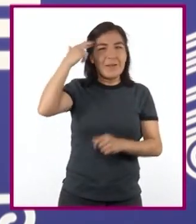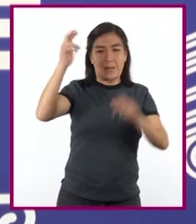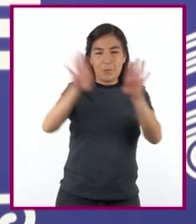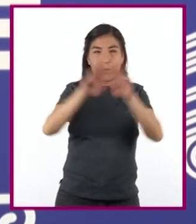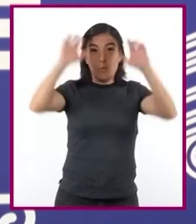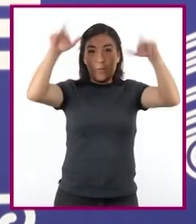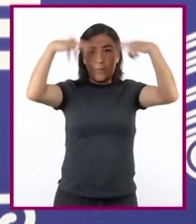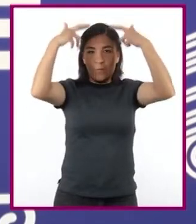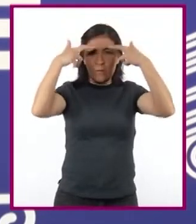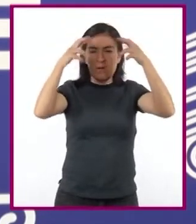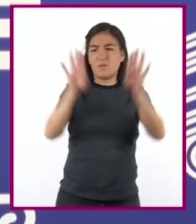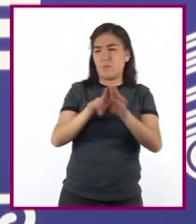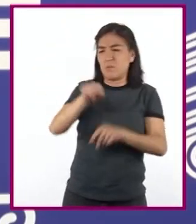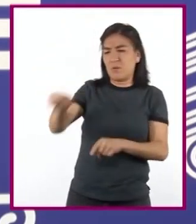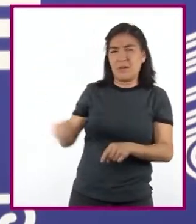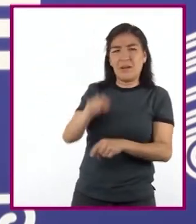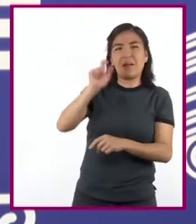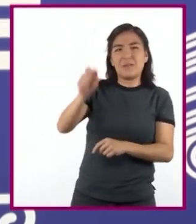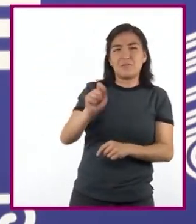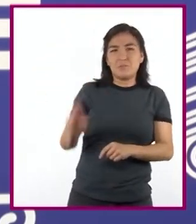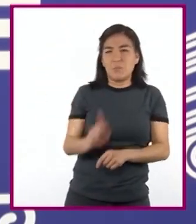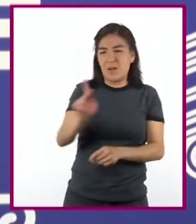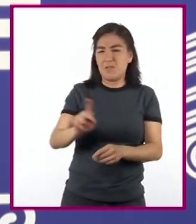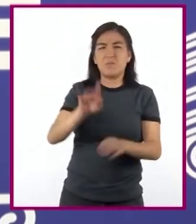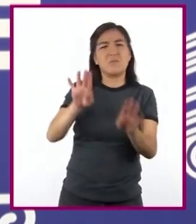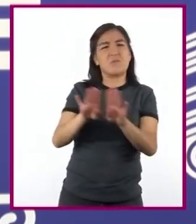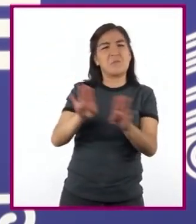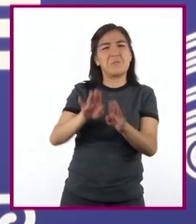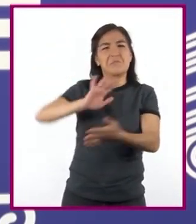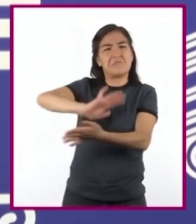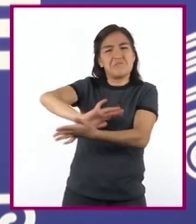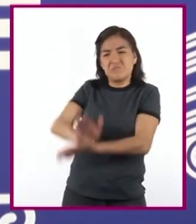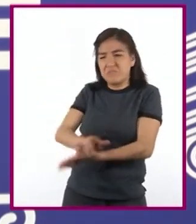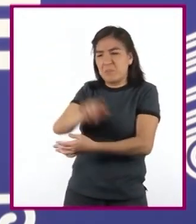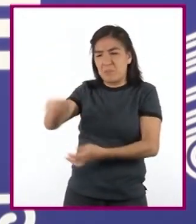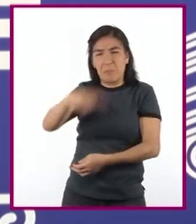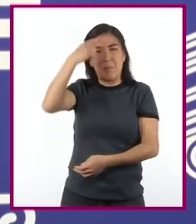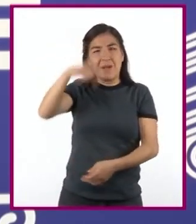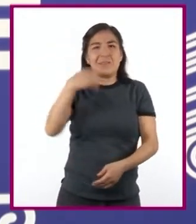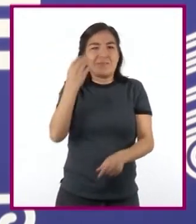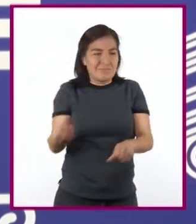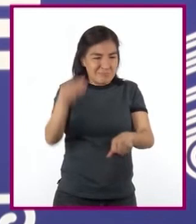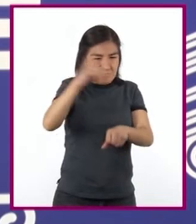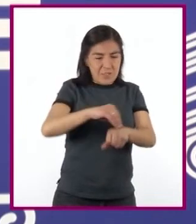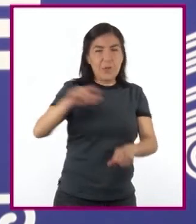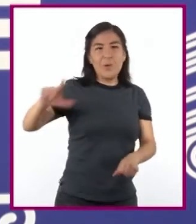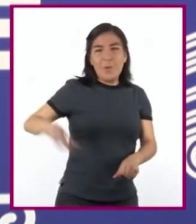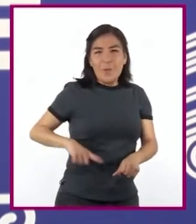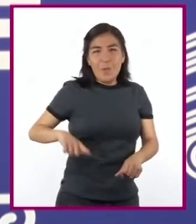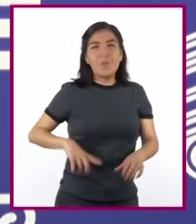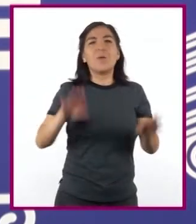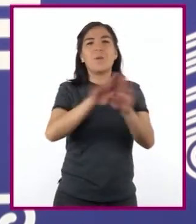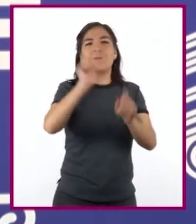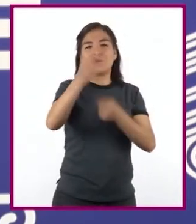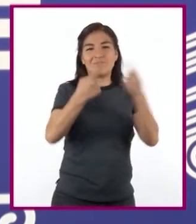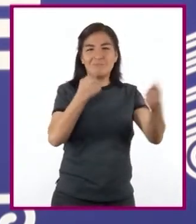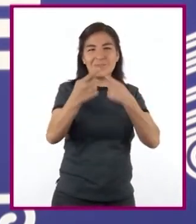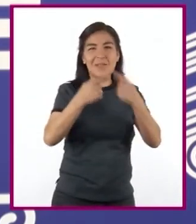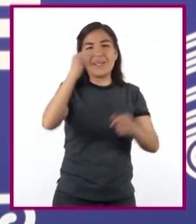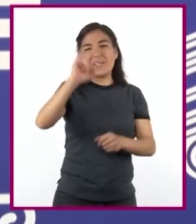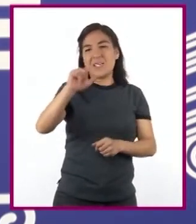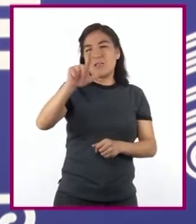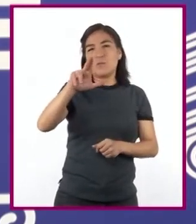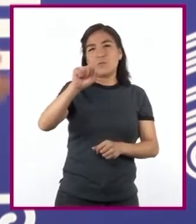los criollos sus puestos de gobierno, y el conocimiento de las ideas liberales y de la Ilustración,